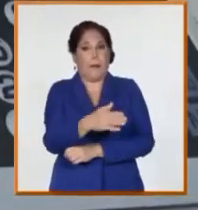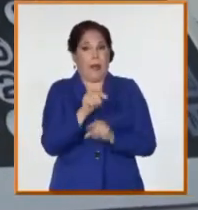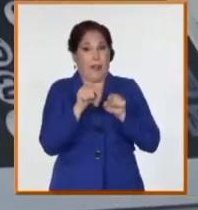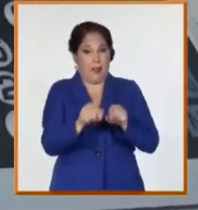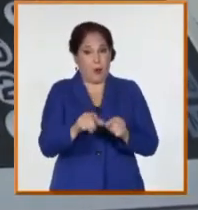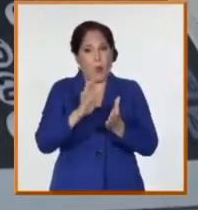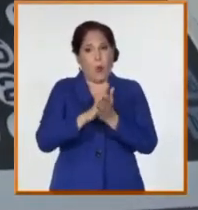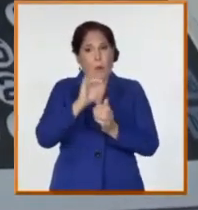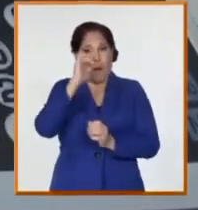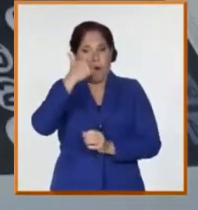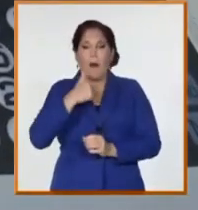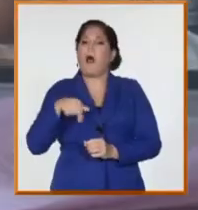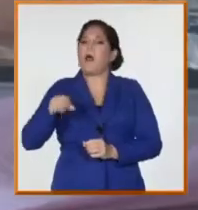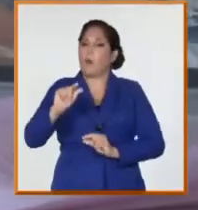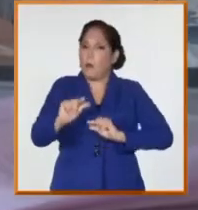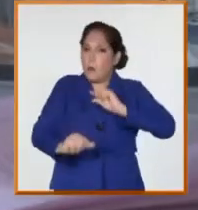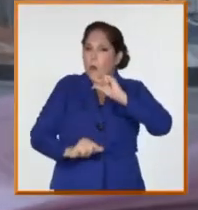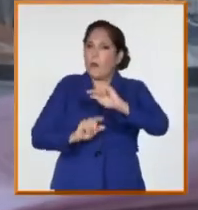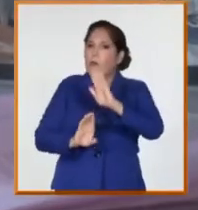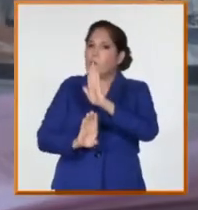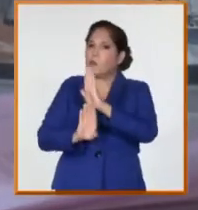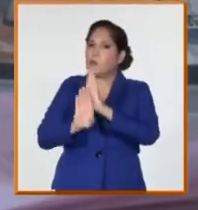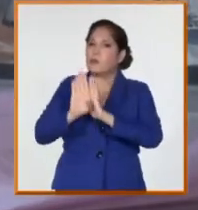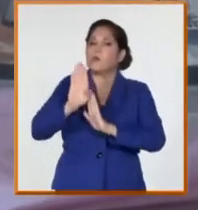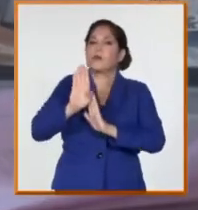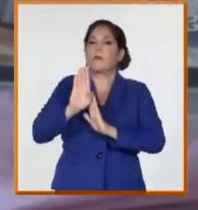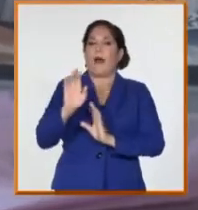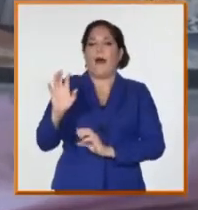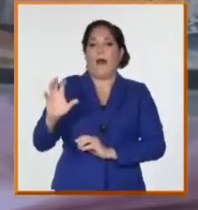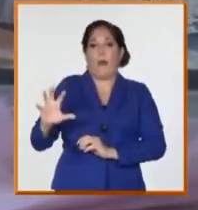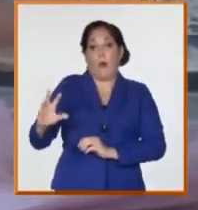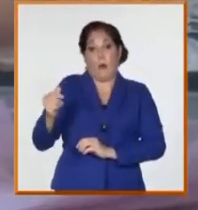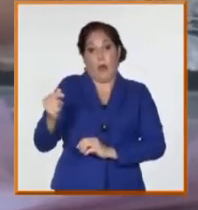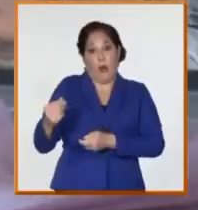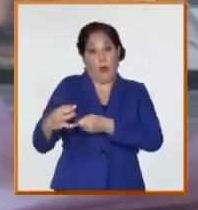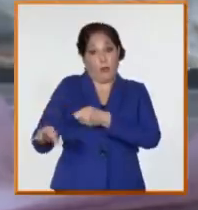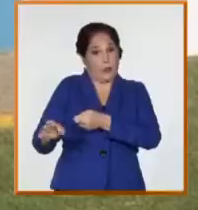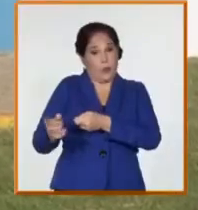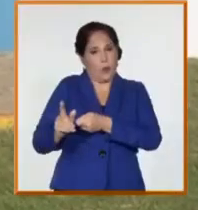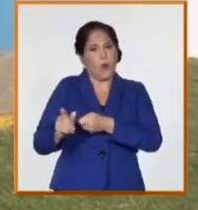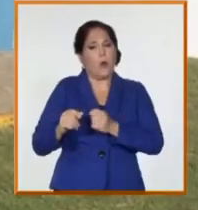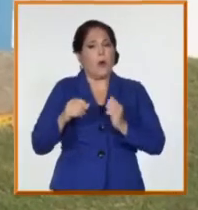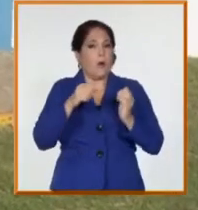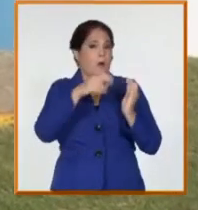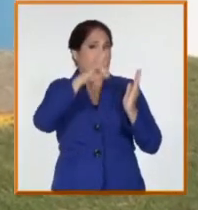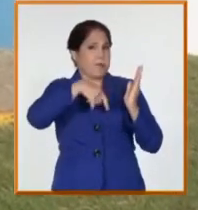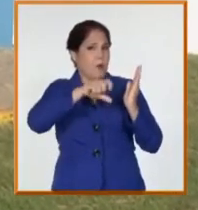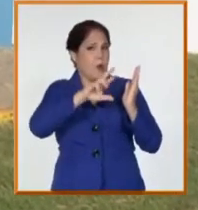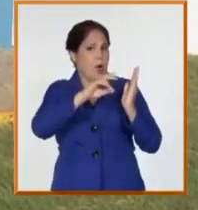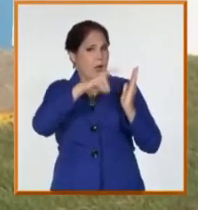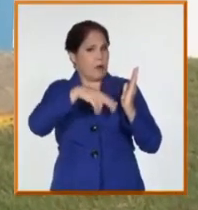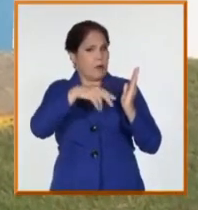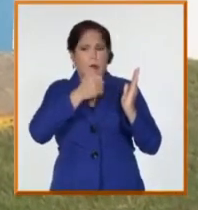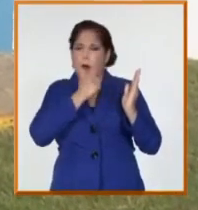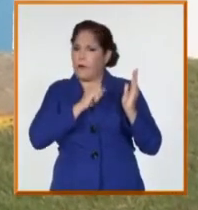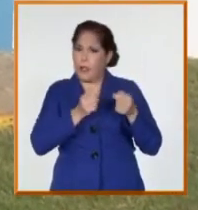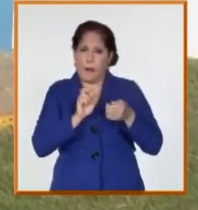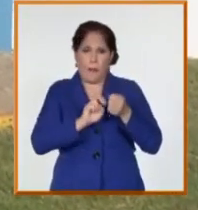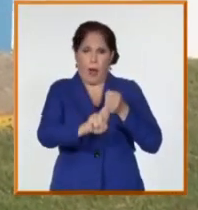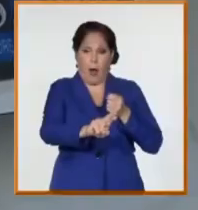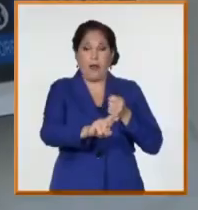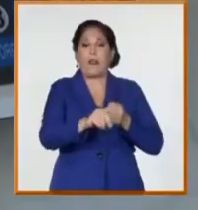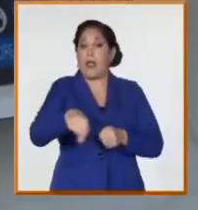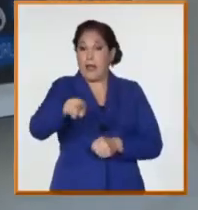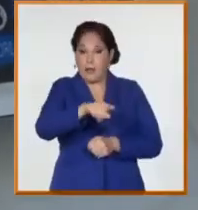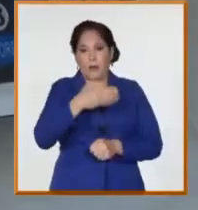La coloma continuará dando pasos de avance con respecto a la bancarización según las condiciones del territorio lo permitan una opción que